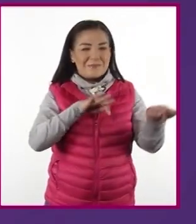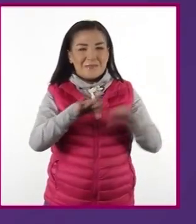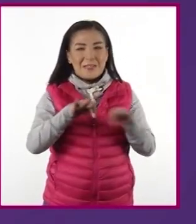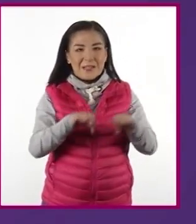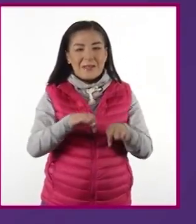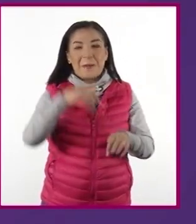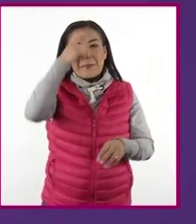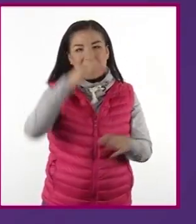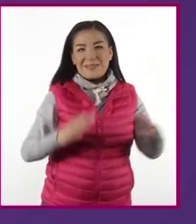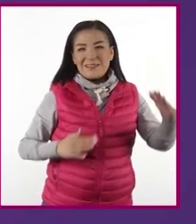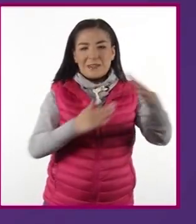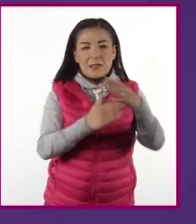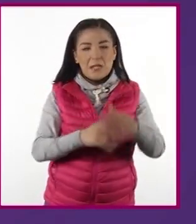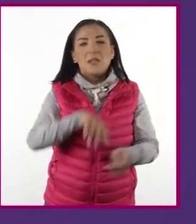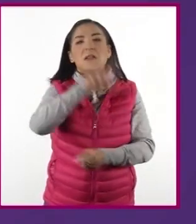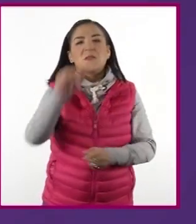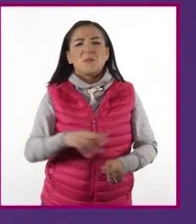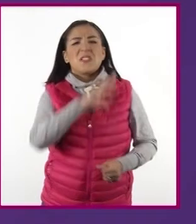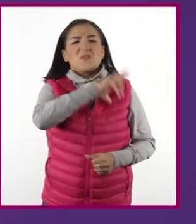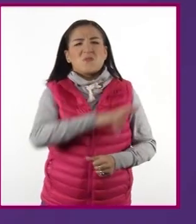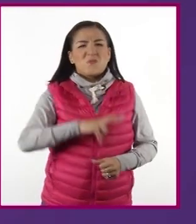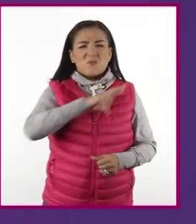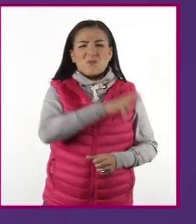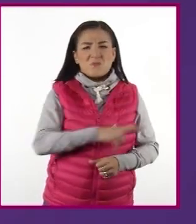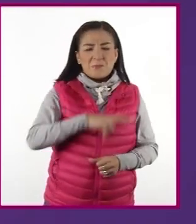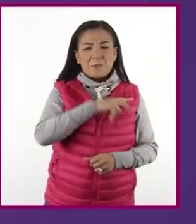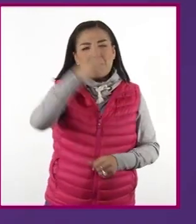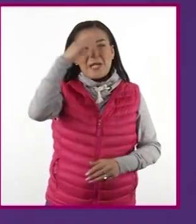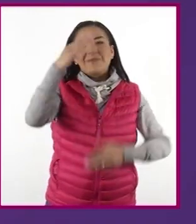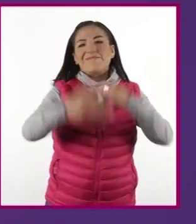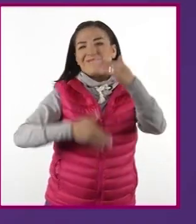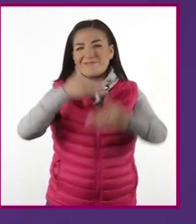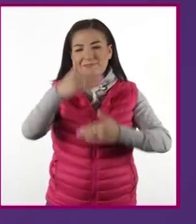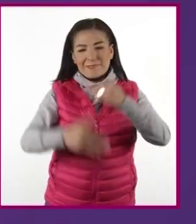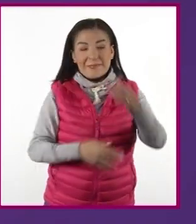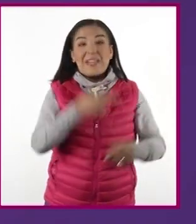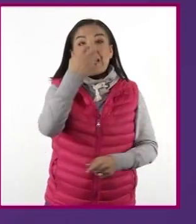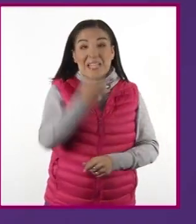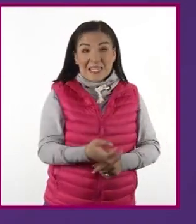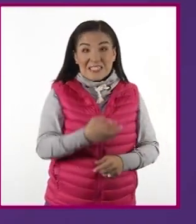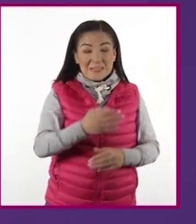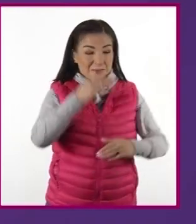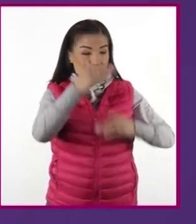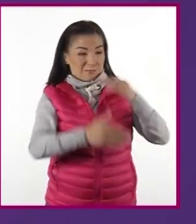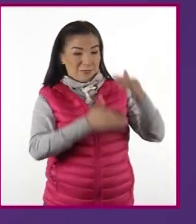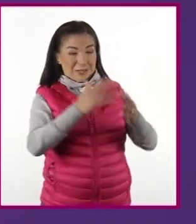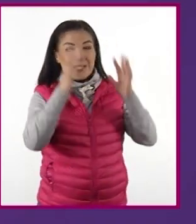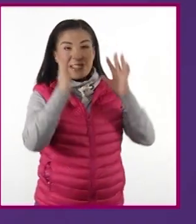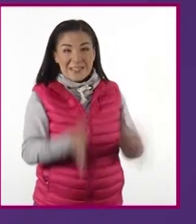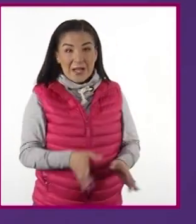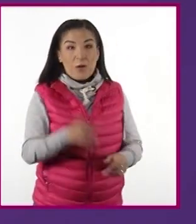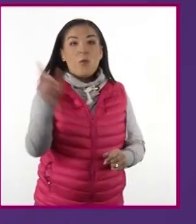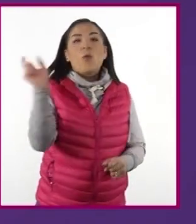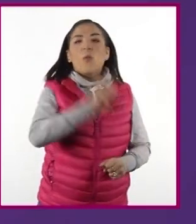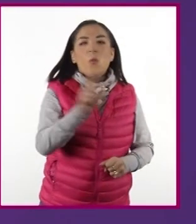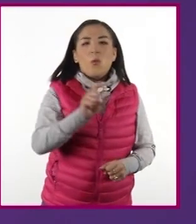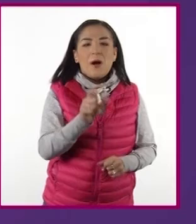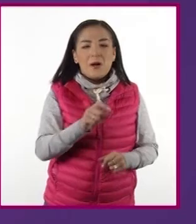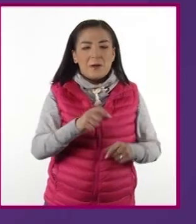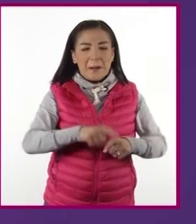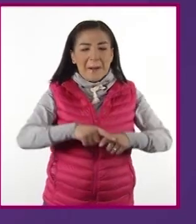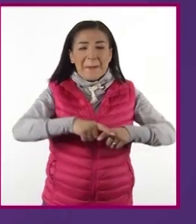detener, y empieza el resentimiento a crecer. Y esto va a crecer hasta cuando la